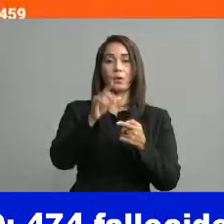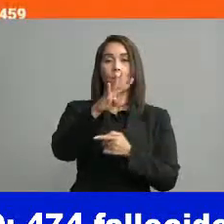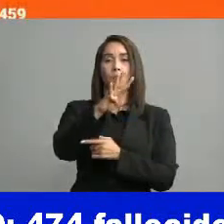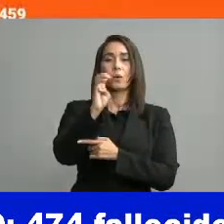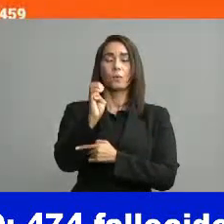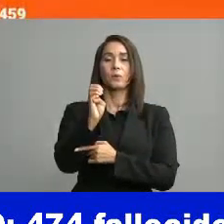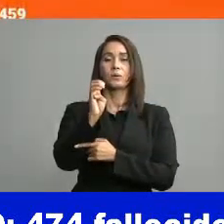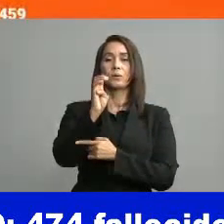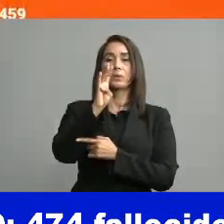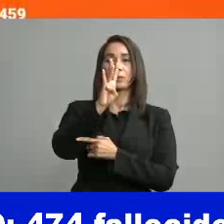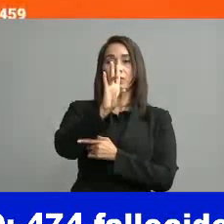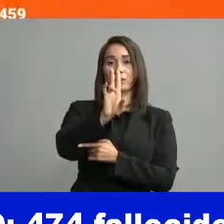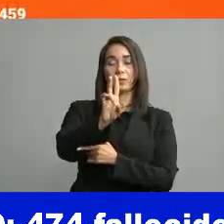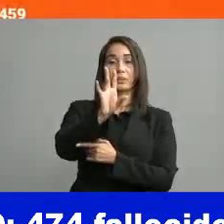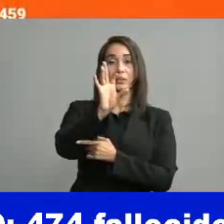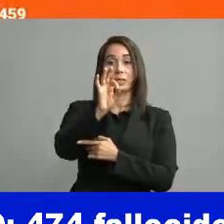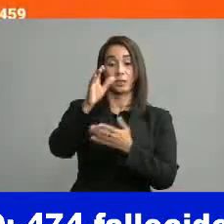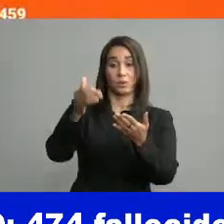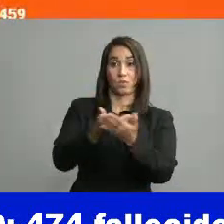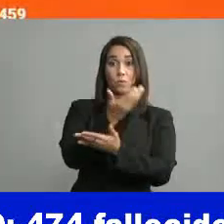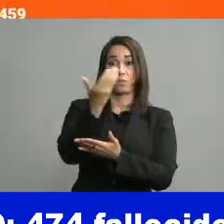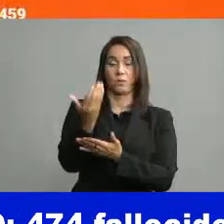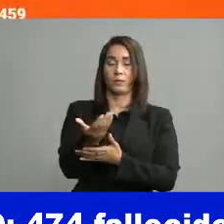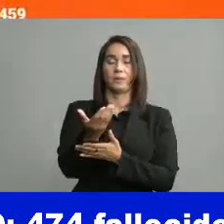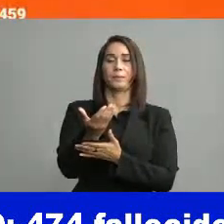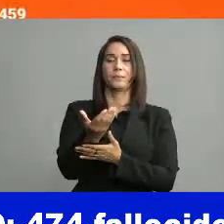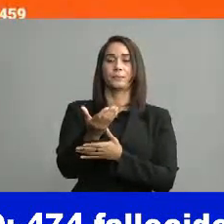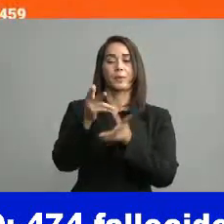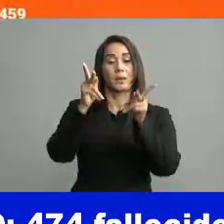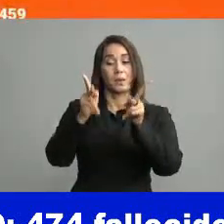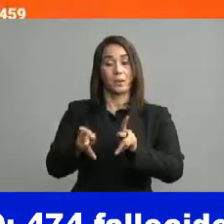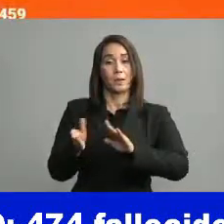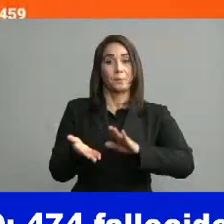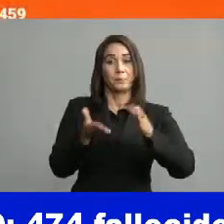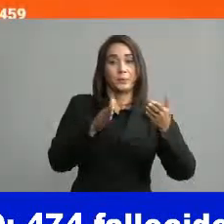459 son casos nuevos. El número de fallecidos,